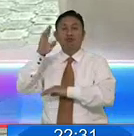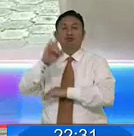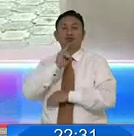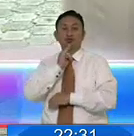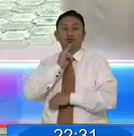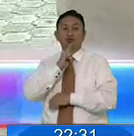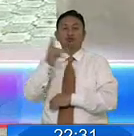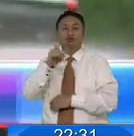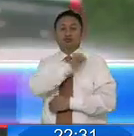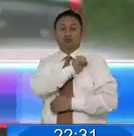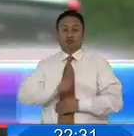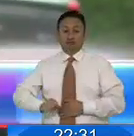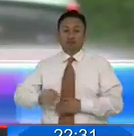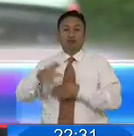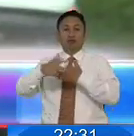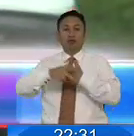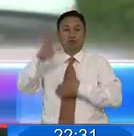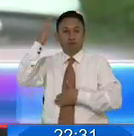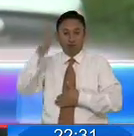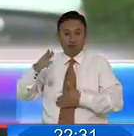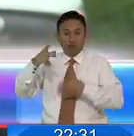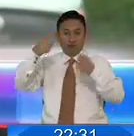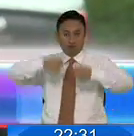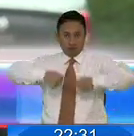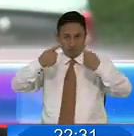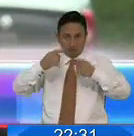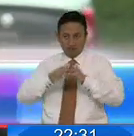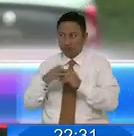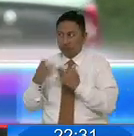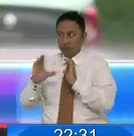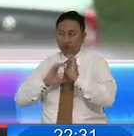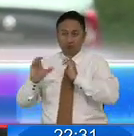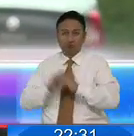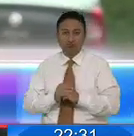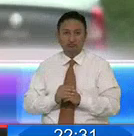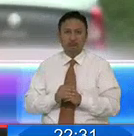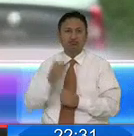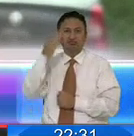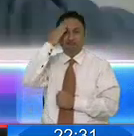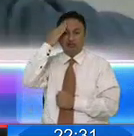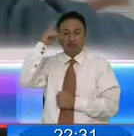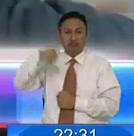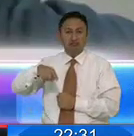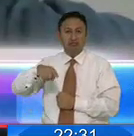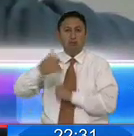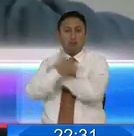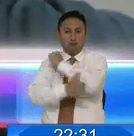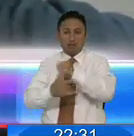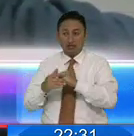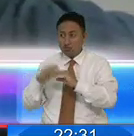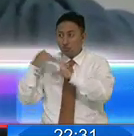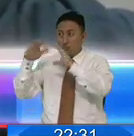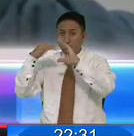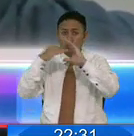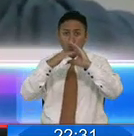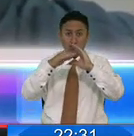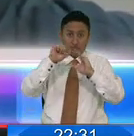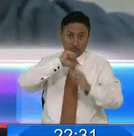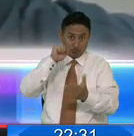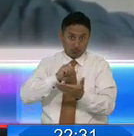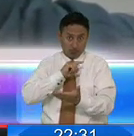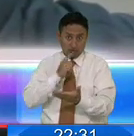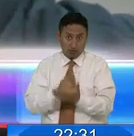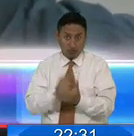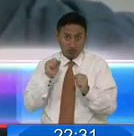del salvador paraguay brasil y panamá en busca de determinar si a esos países llegó el material pornográfico que